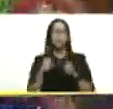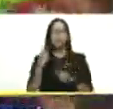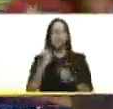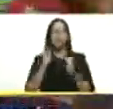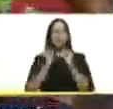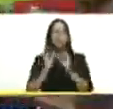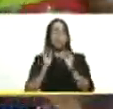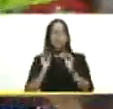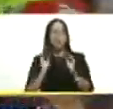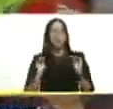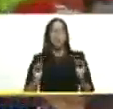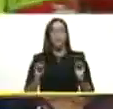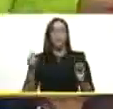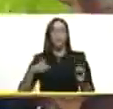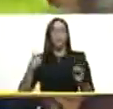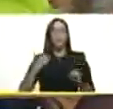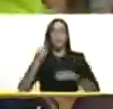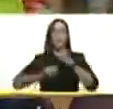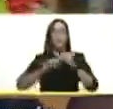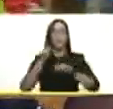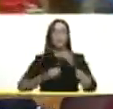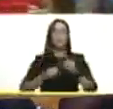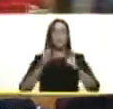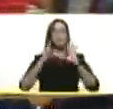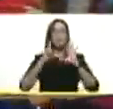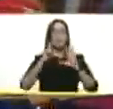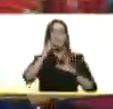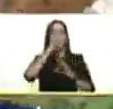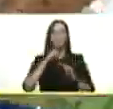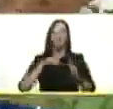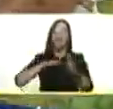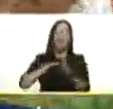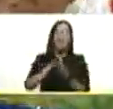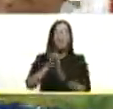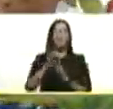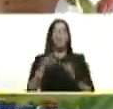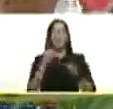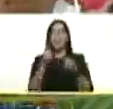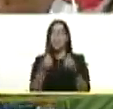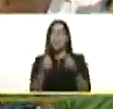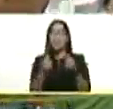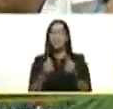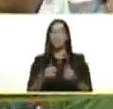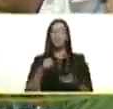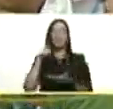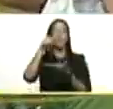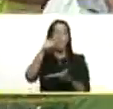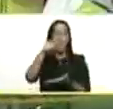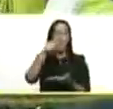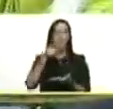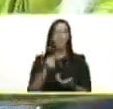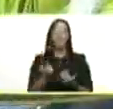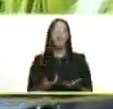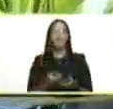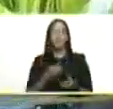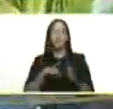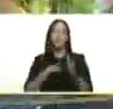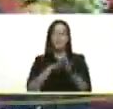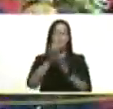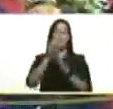anuncios que tenemos que hacer a los 7 años, avanzar en el financiamiento de los CLAT para elevar la producción y